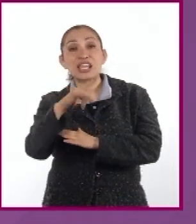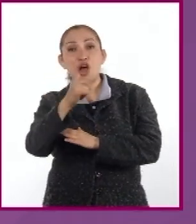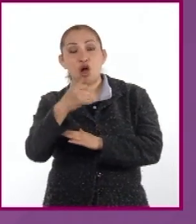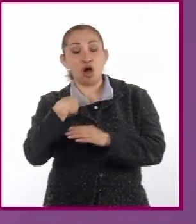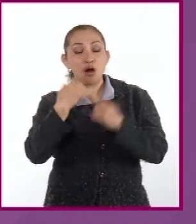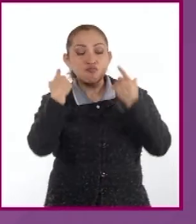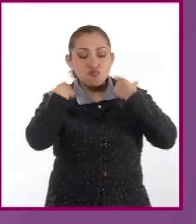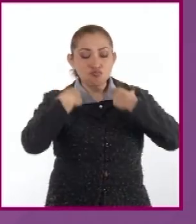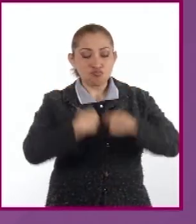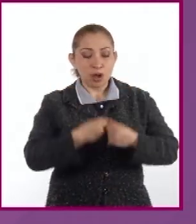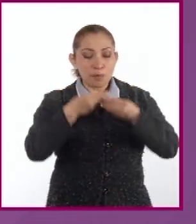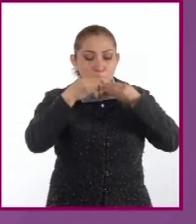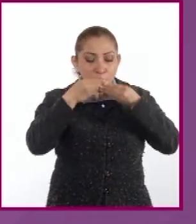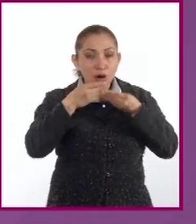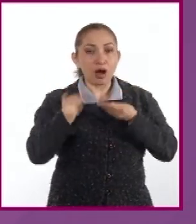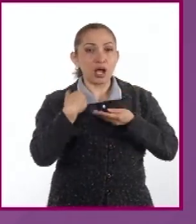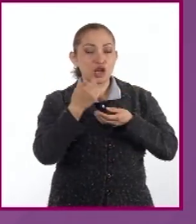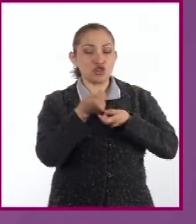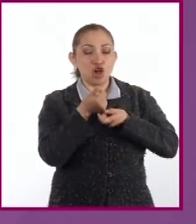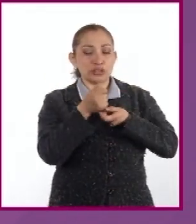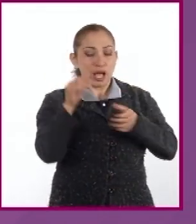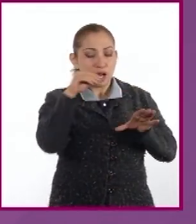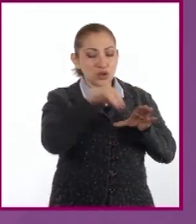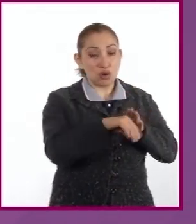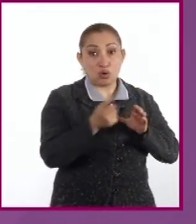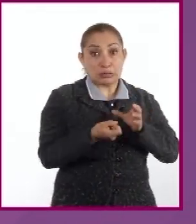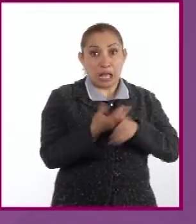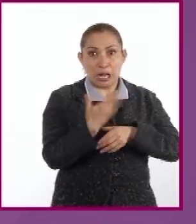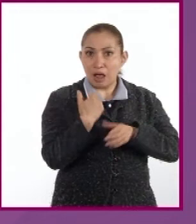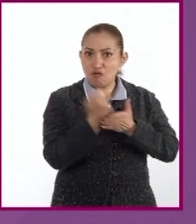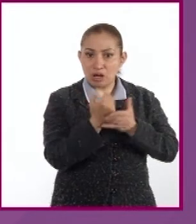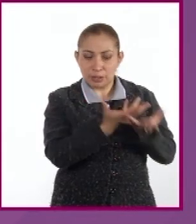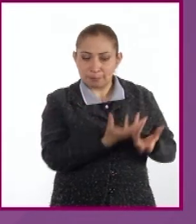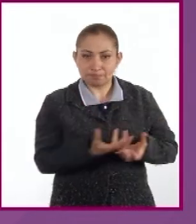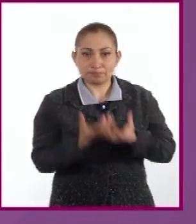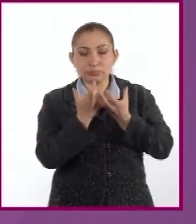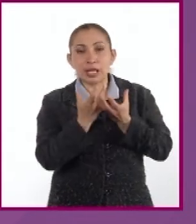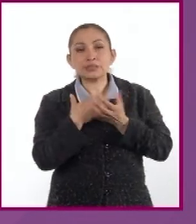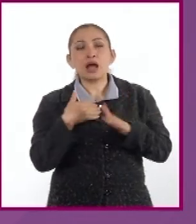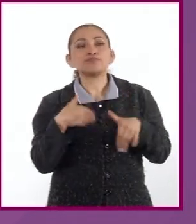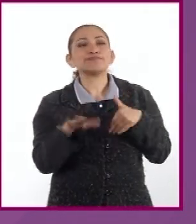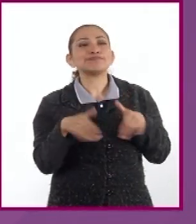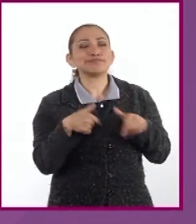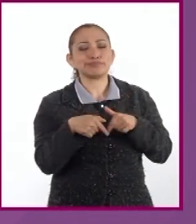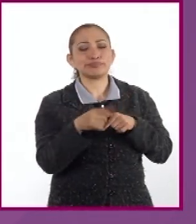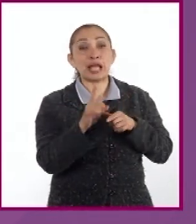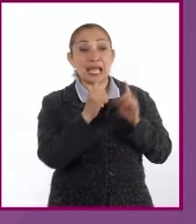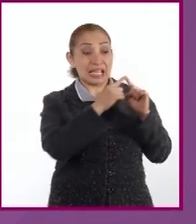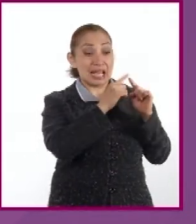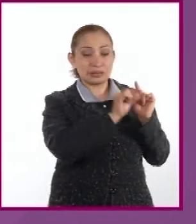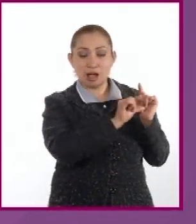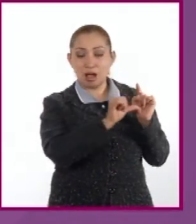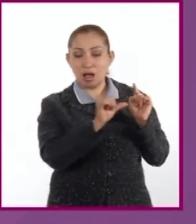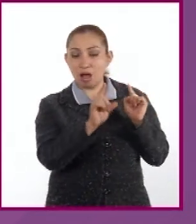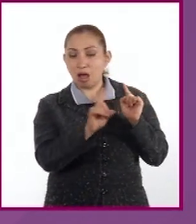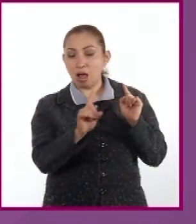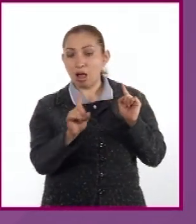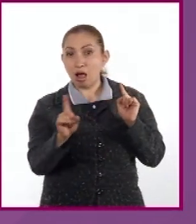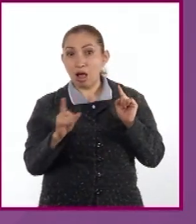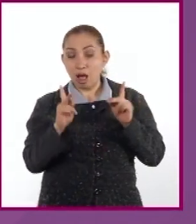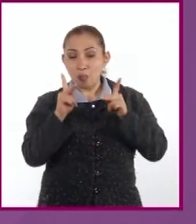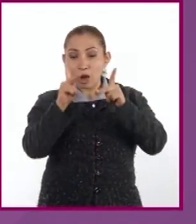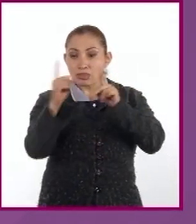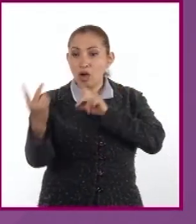y su rosario y los guardó, ya que no le gustaba salir sin ellos. Ya había caminado un tramo desde la iglesia, cuando en medio del puente